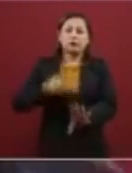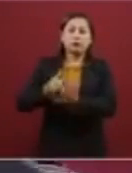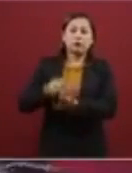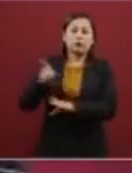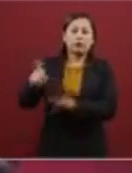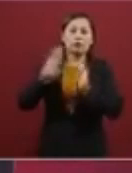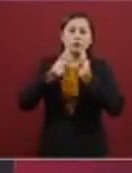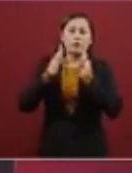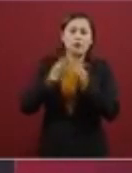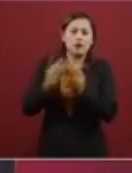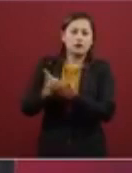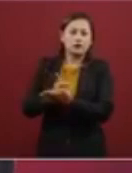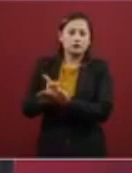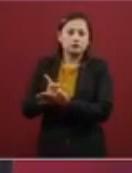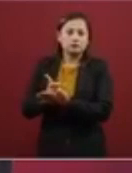tonto al avispero,